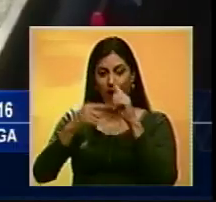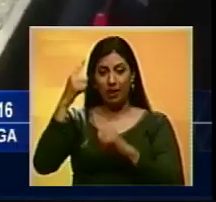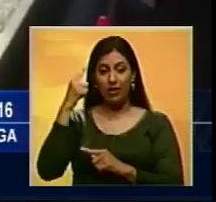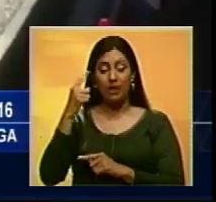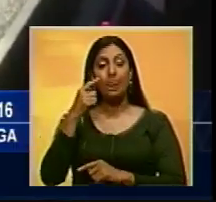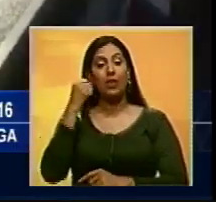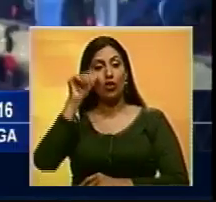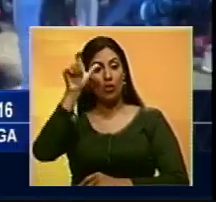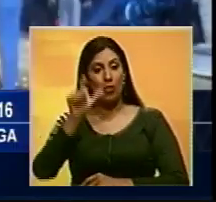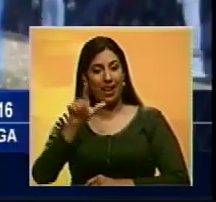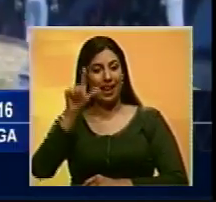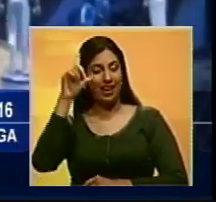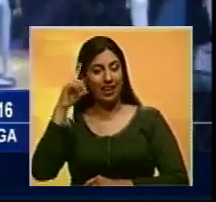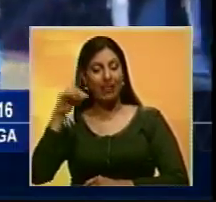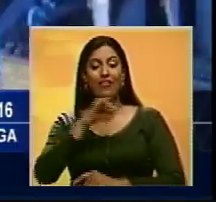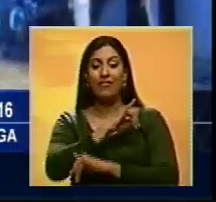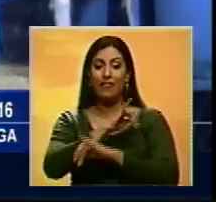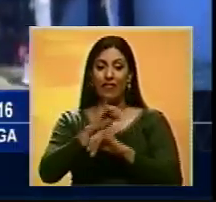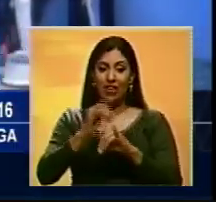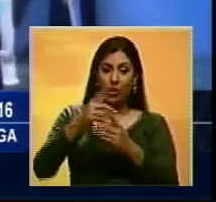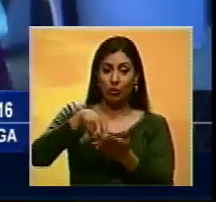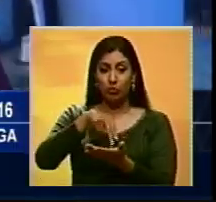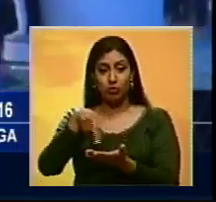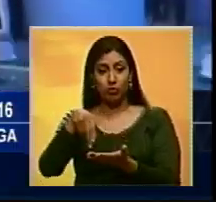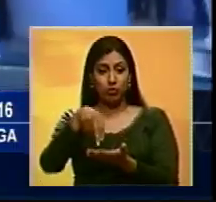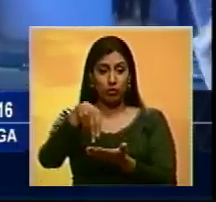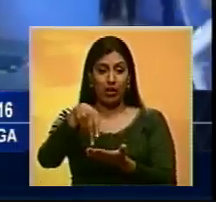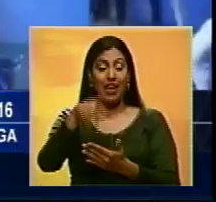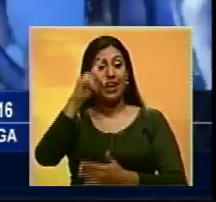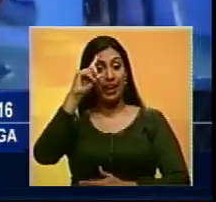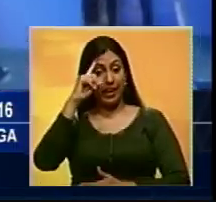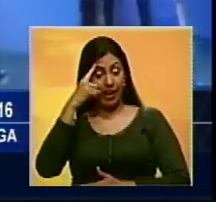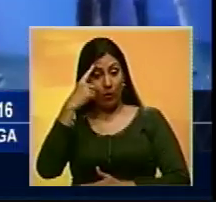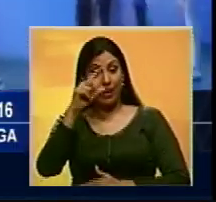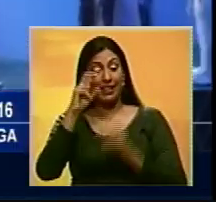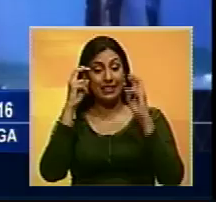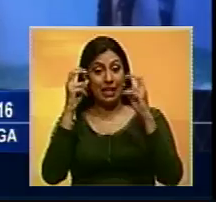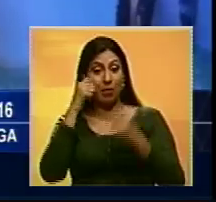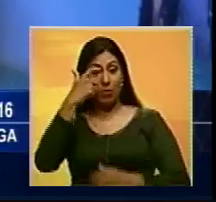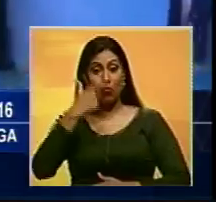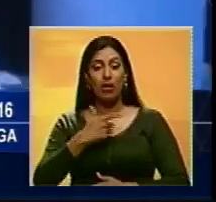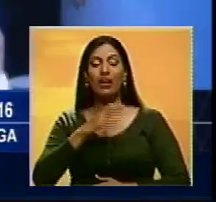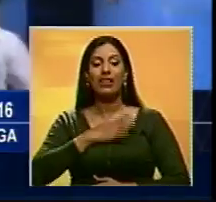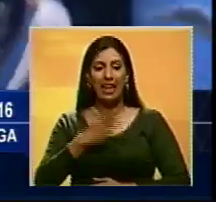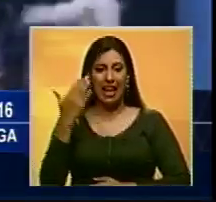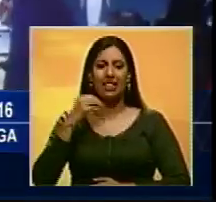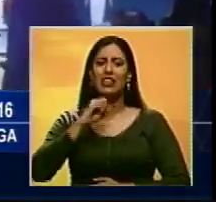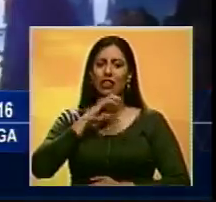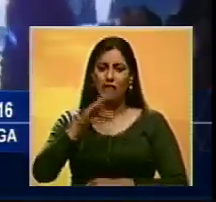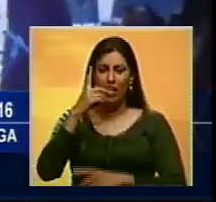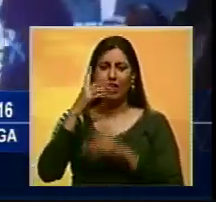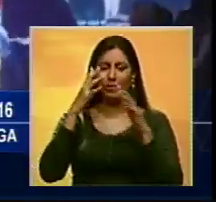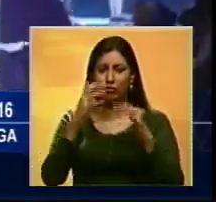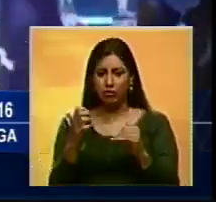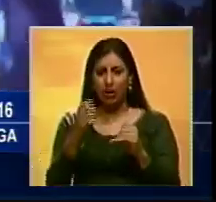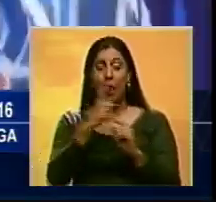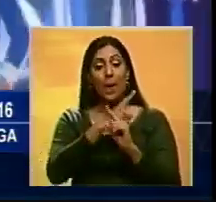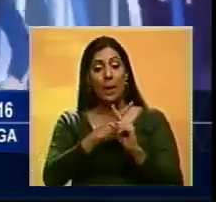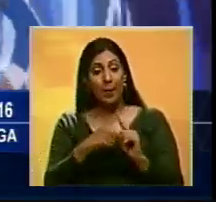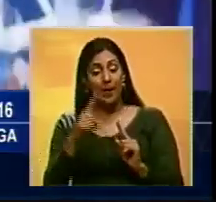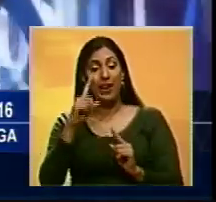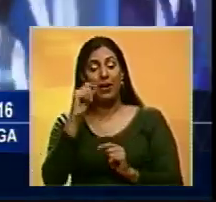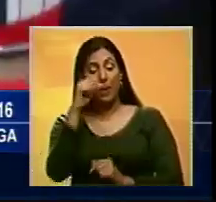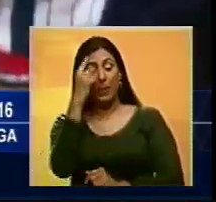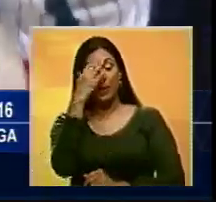Lady Gaga finalmente debutará en la pasarela. Recordemos que los temas del artista ya han formado parte de los performances, pero sería